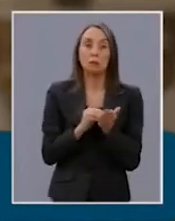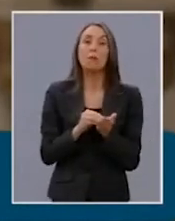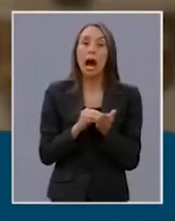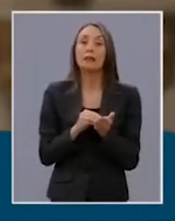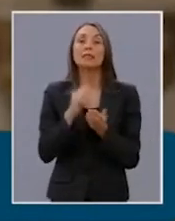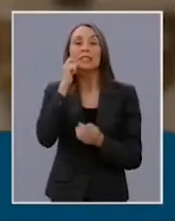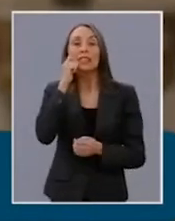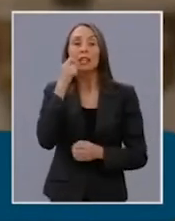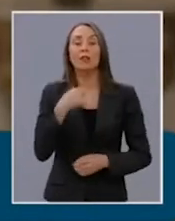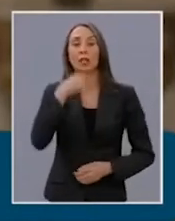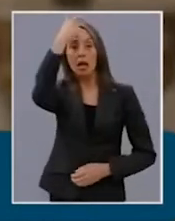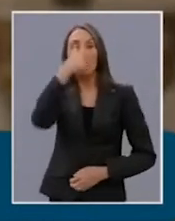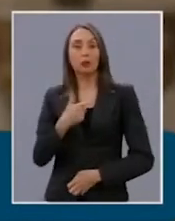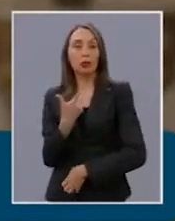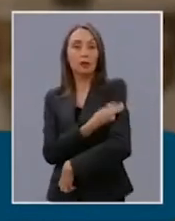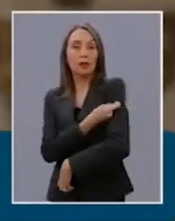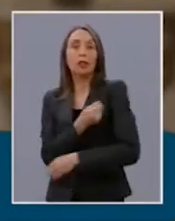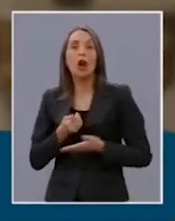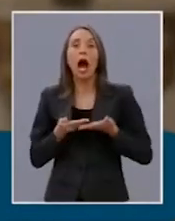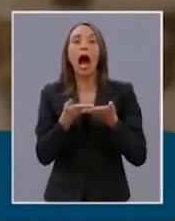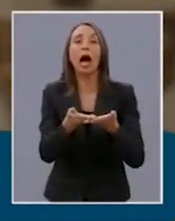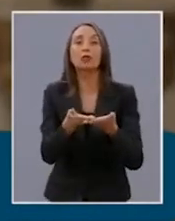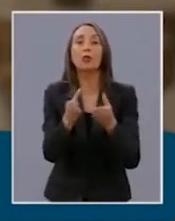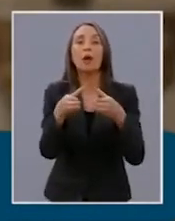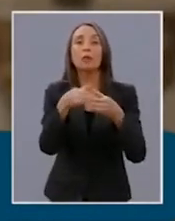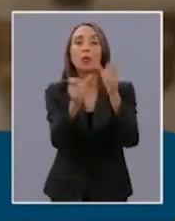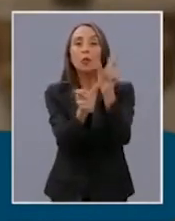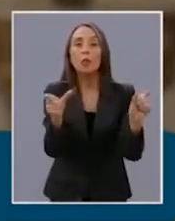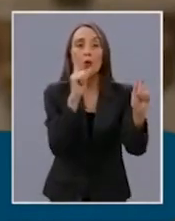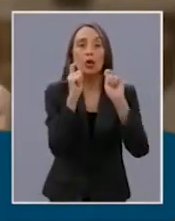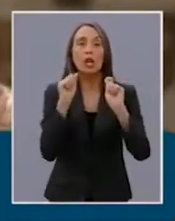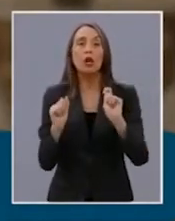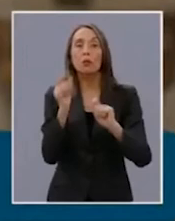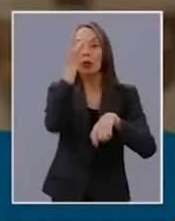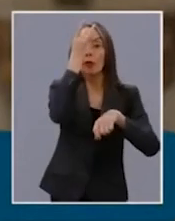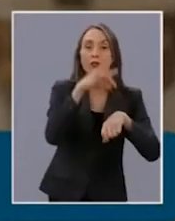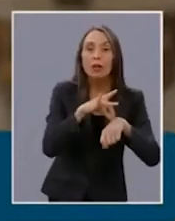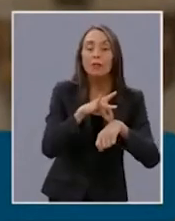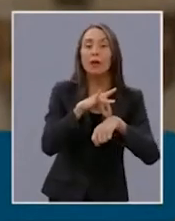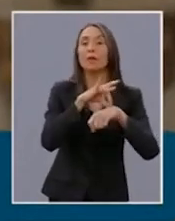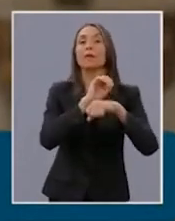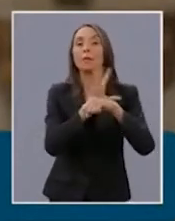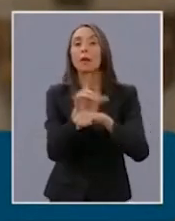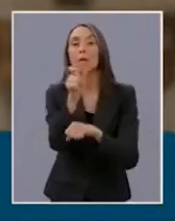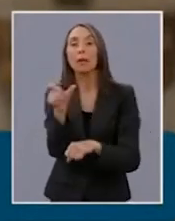sobre todo un acto de solidaridad con los grupos de mayor riesgo, como nuestros adultos